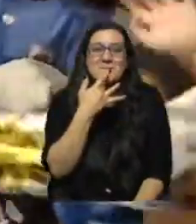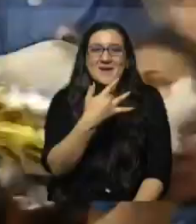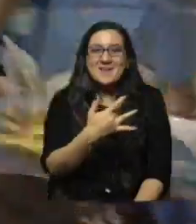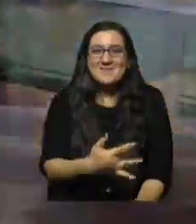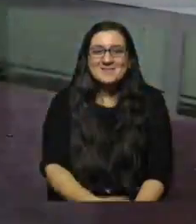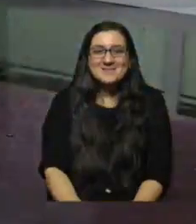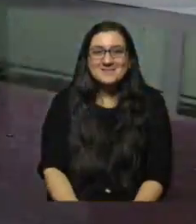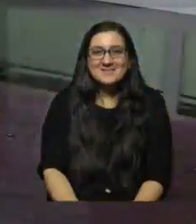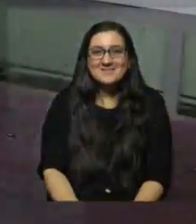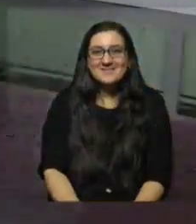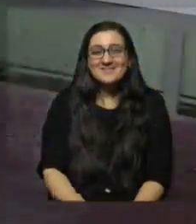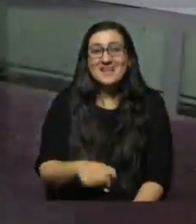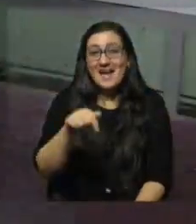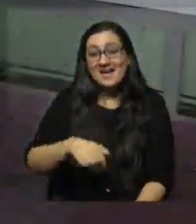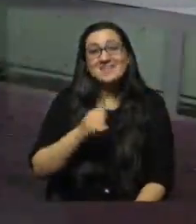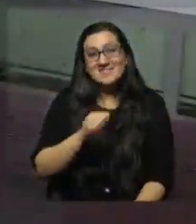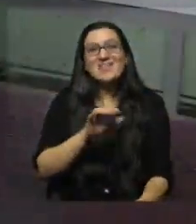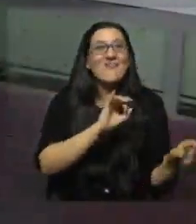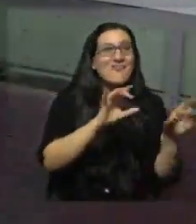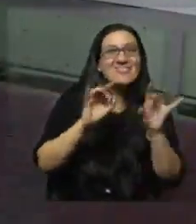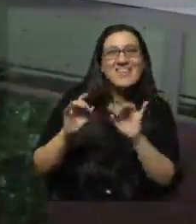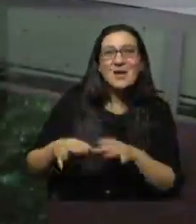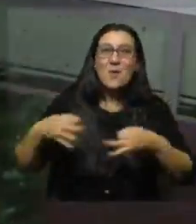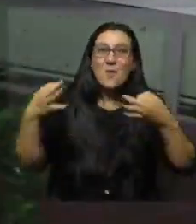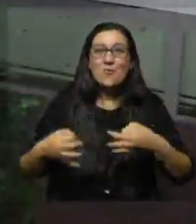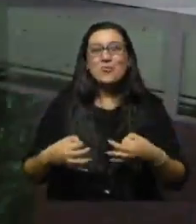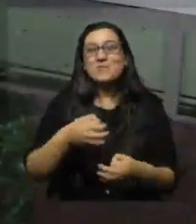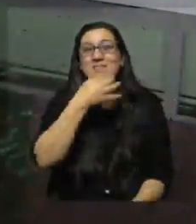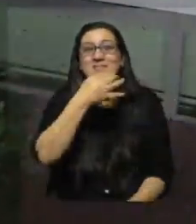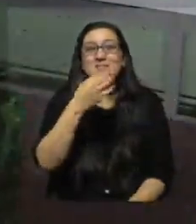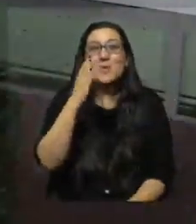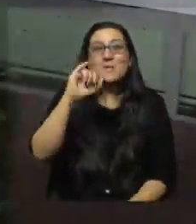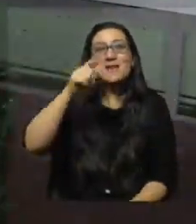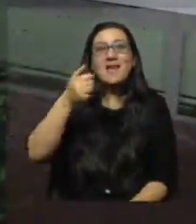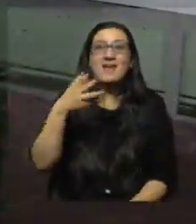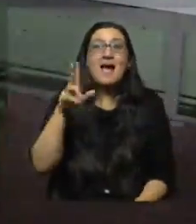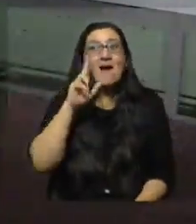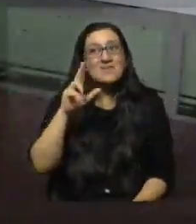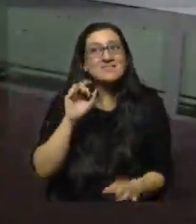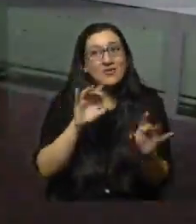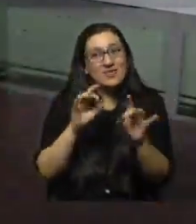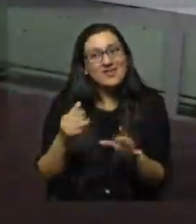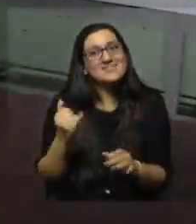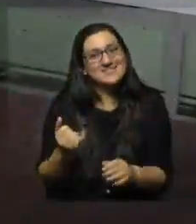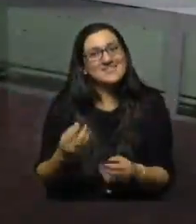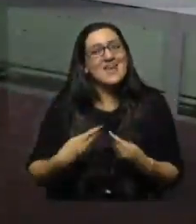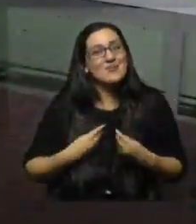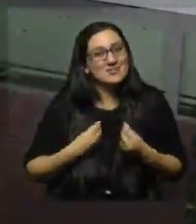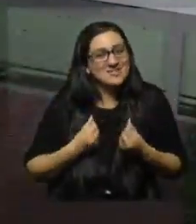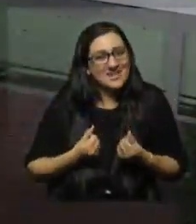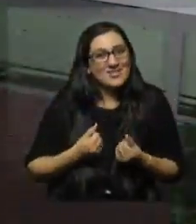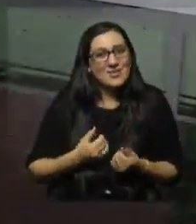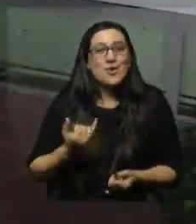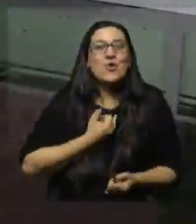Maravilla. Esto acá sí contagia, ¿no? Que justo en las redes, wow, me están diciendo, Pilar, a ver si no te contagia. Ya estoy contagiada, ¿no? ¿Cómo podemos